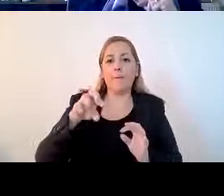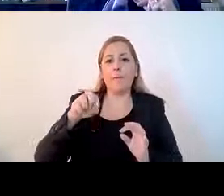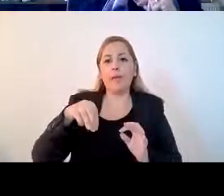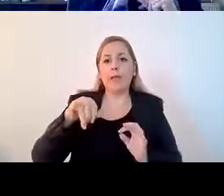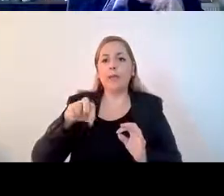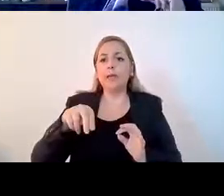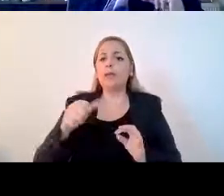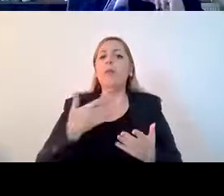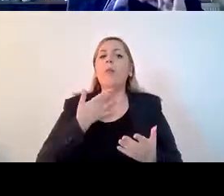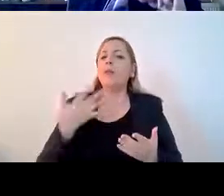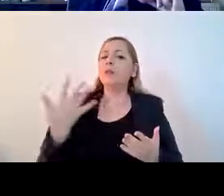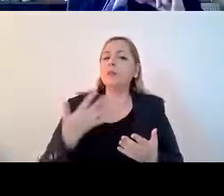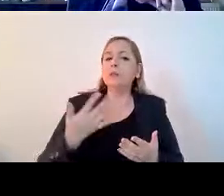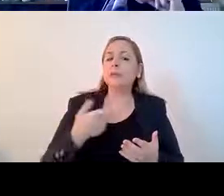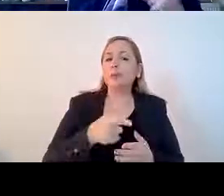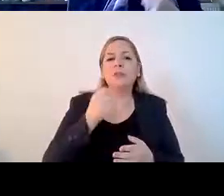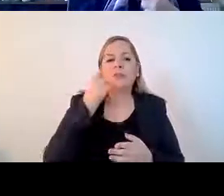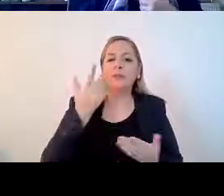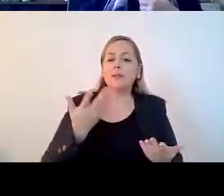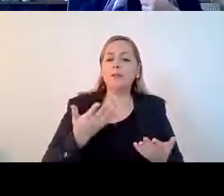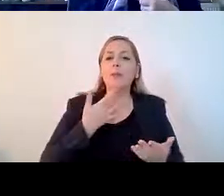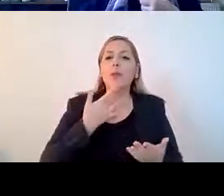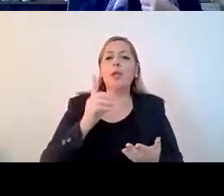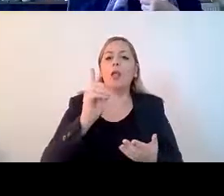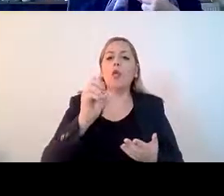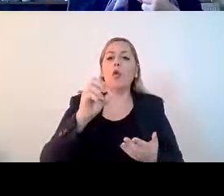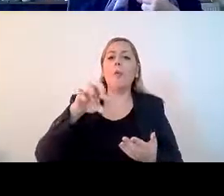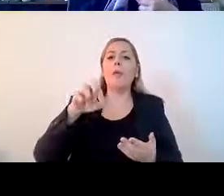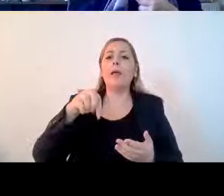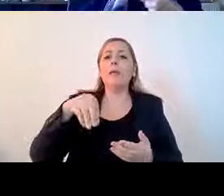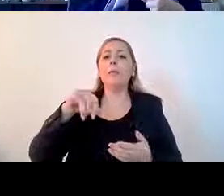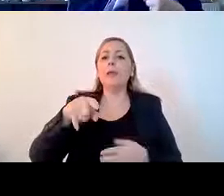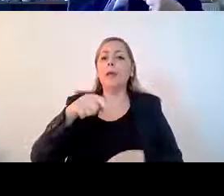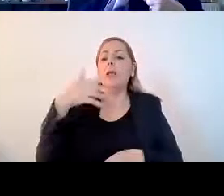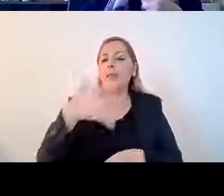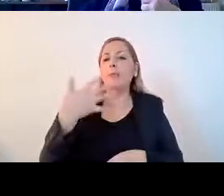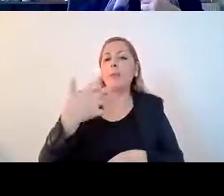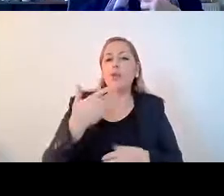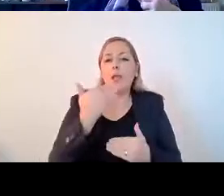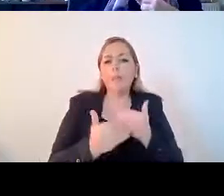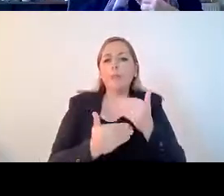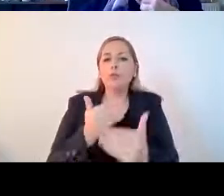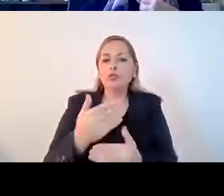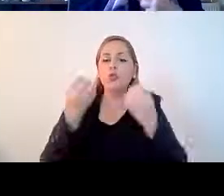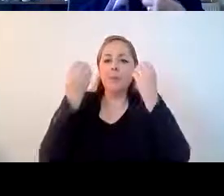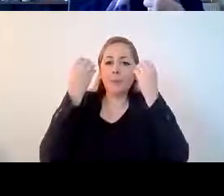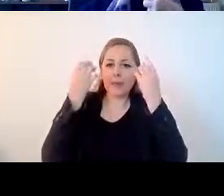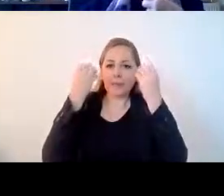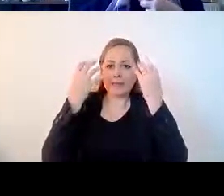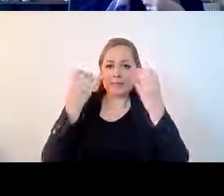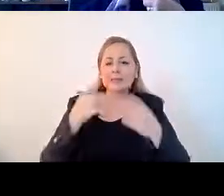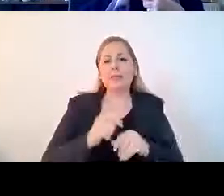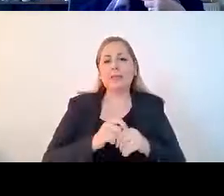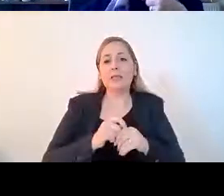fundamentalmente. ¿Y por qué es importante tomarlo en cuenta? Porque la dopamina va a ser importantísima para el proceso de aprendizaje. Así, la